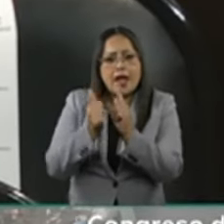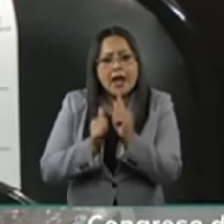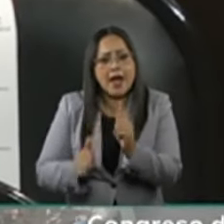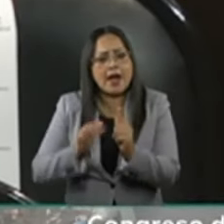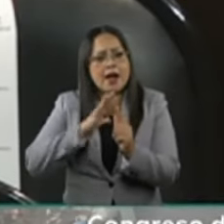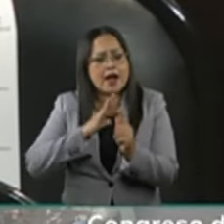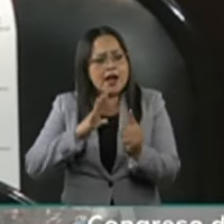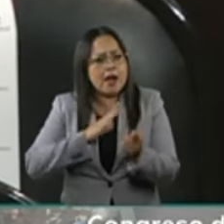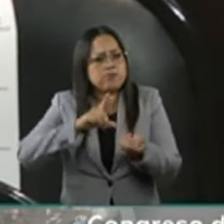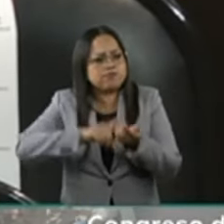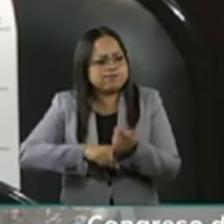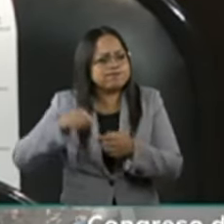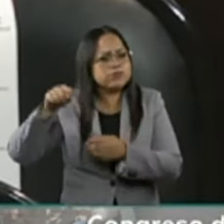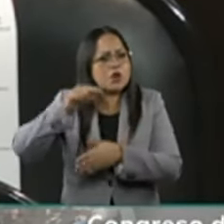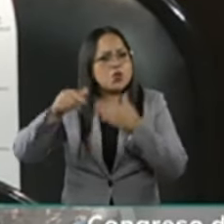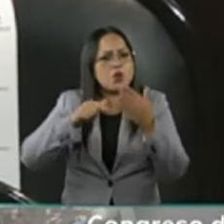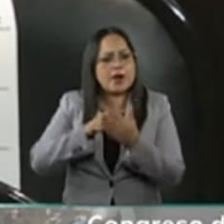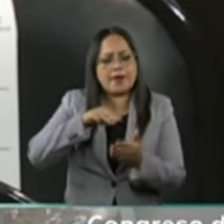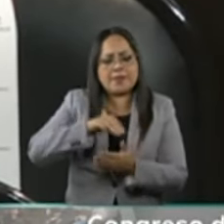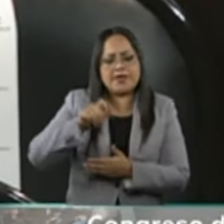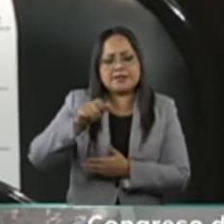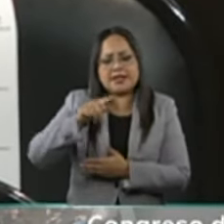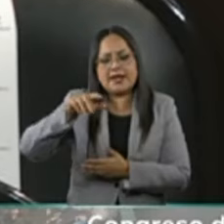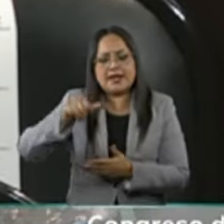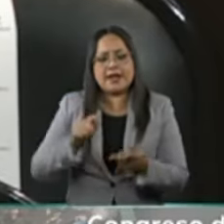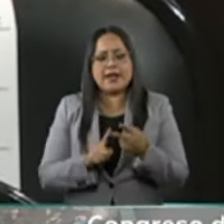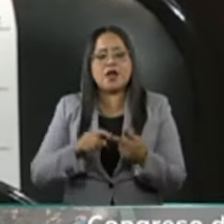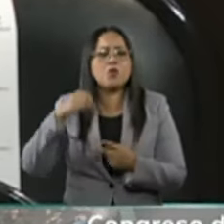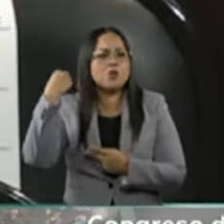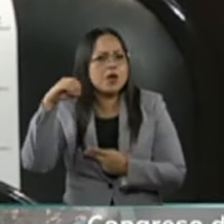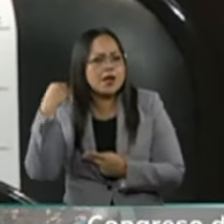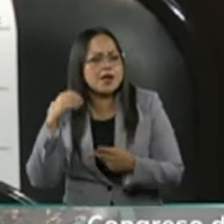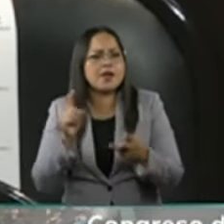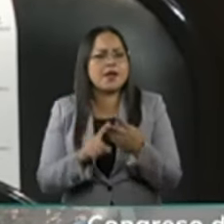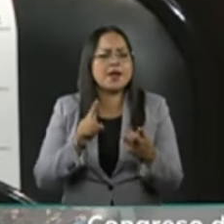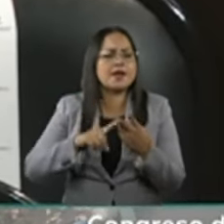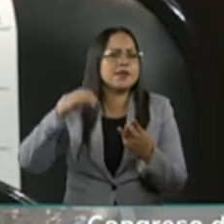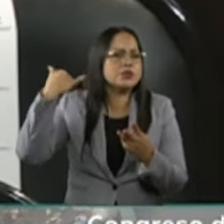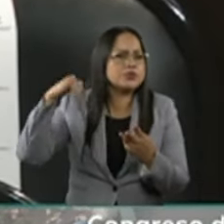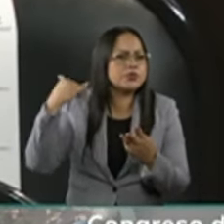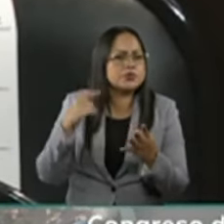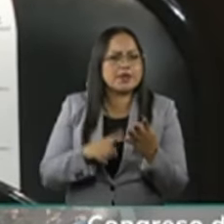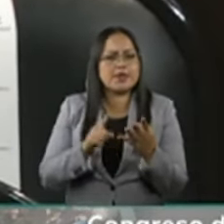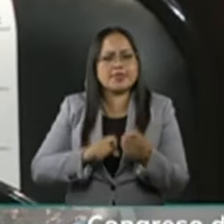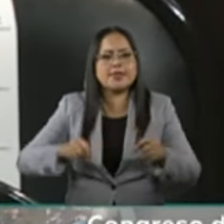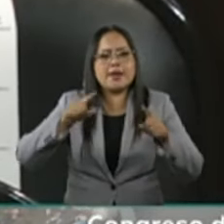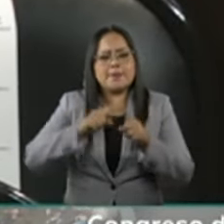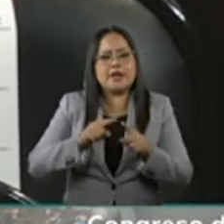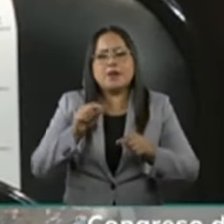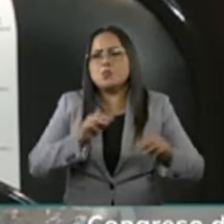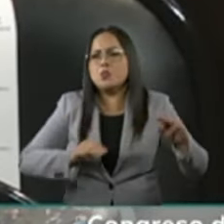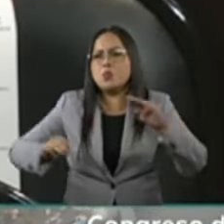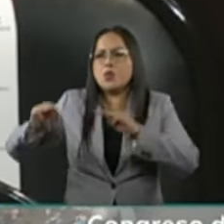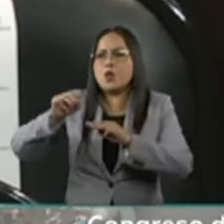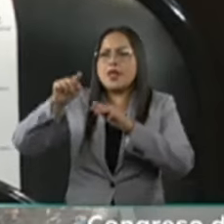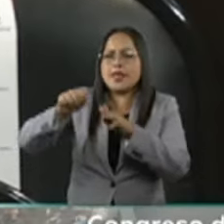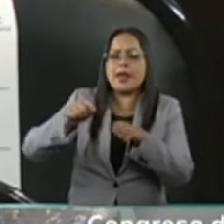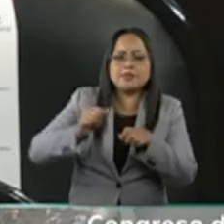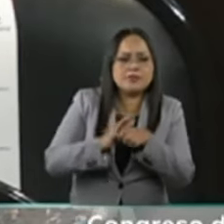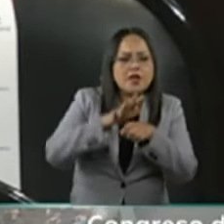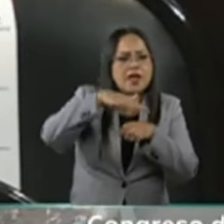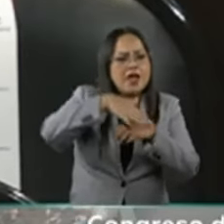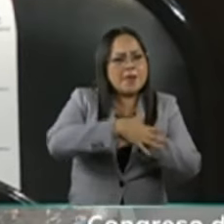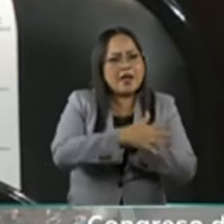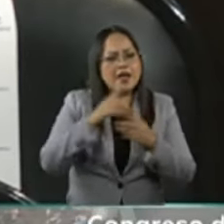de excelencia de la Mixteca, de Tenango, de Oaxaca, de Yucatán, de la Sierra, de la Costa,